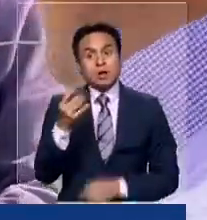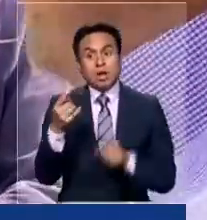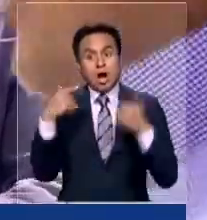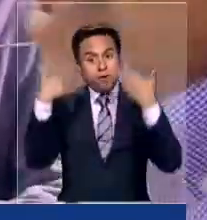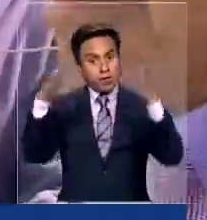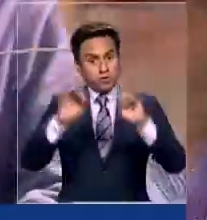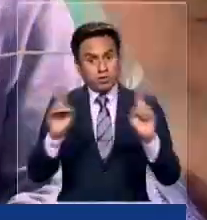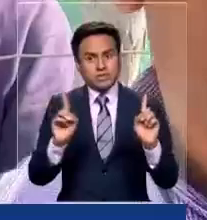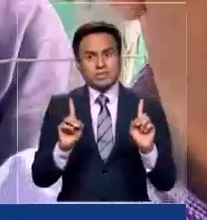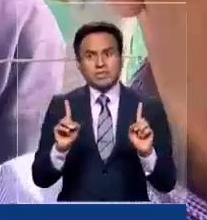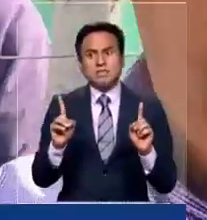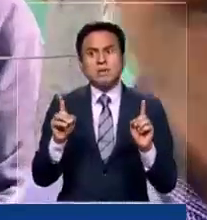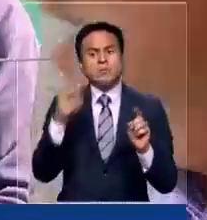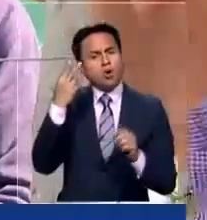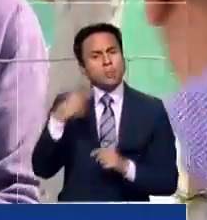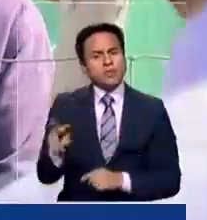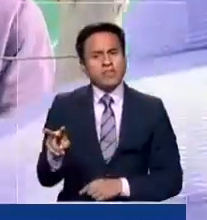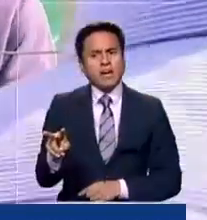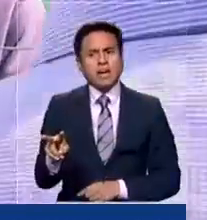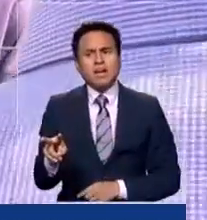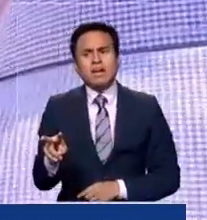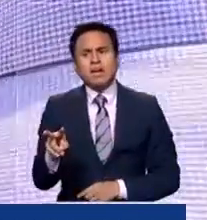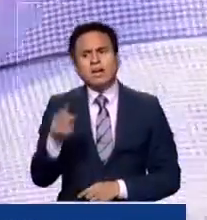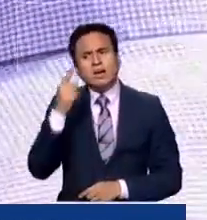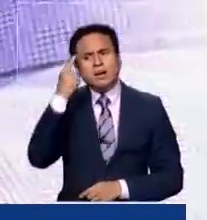pero quitamos las propiedades